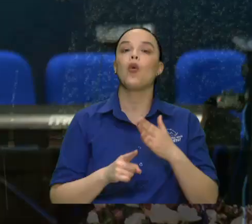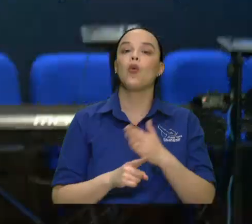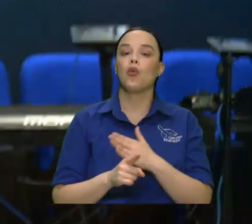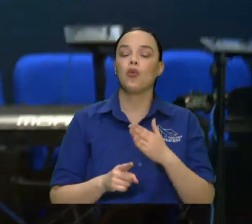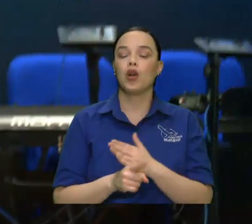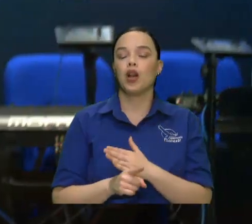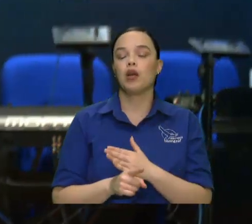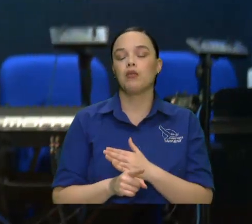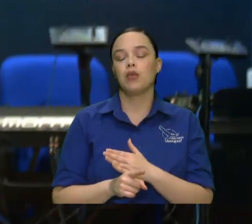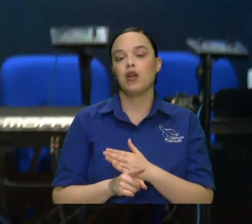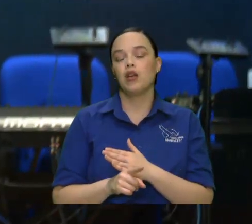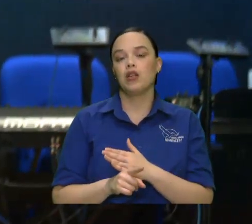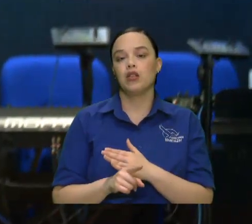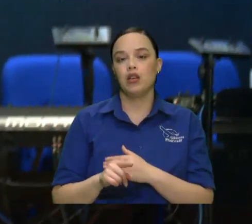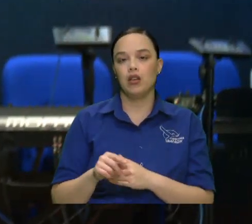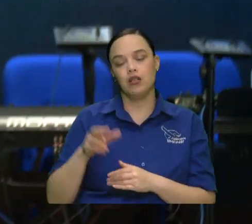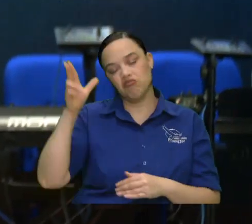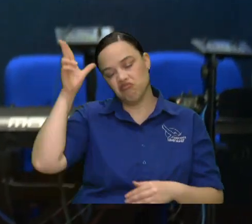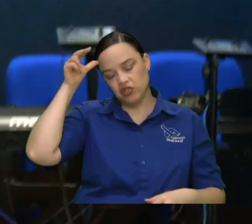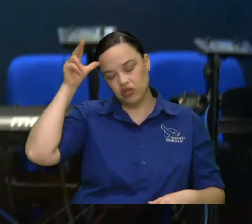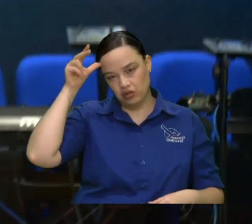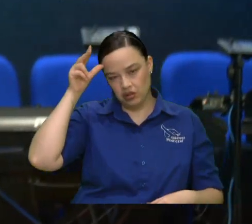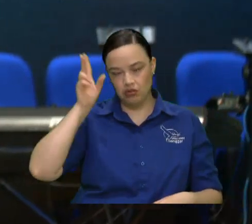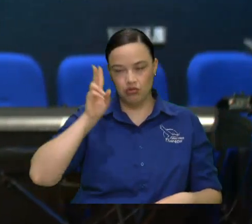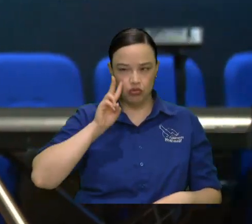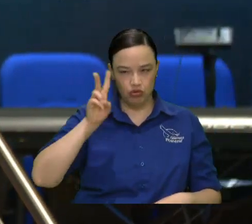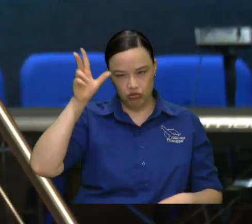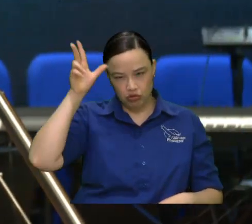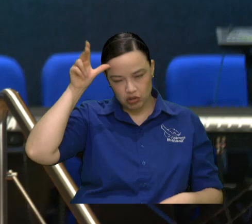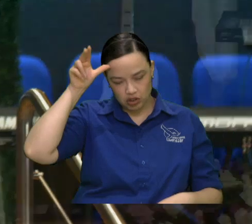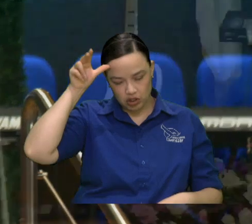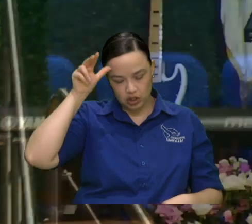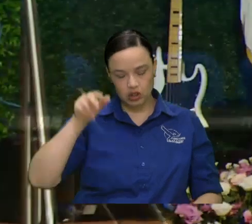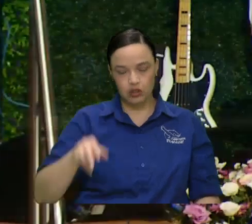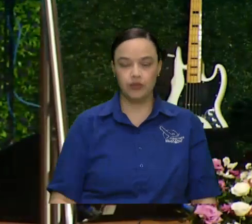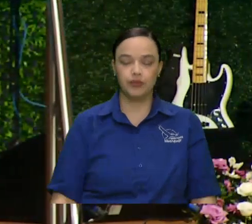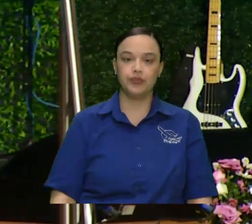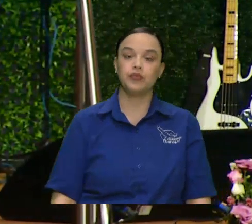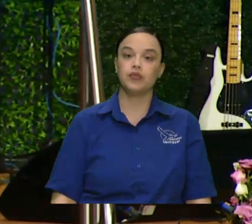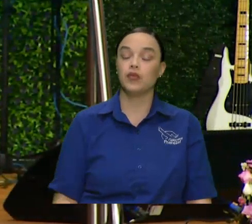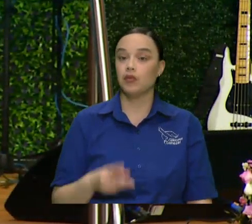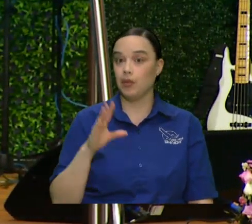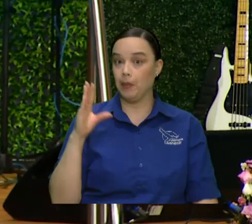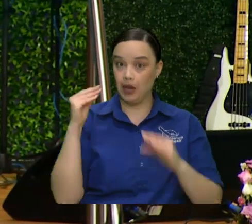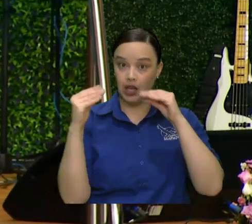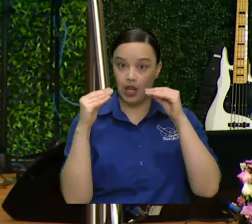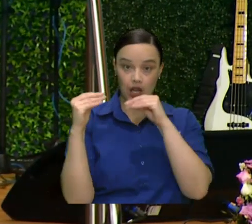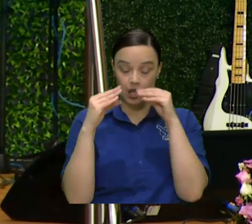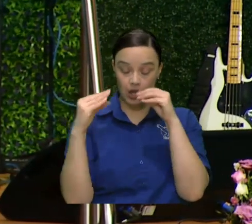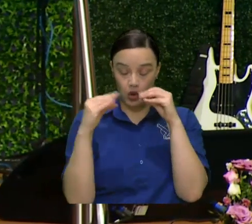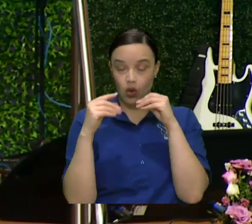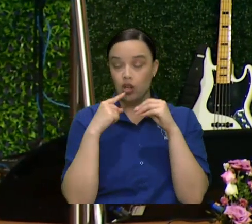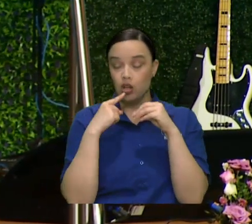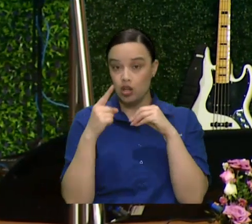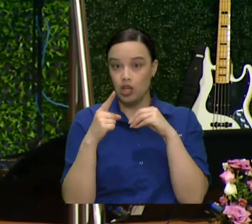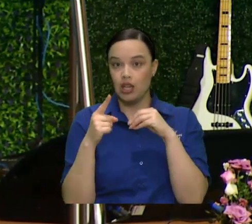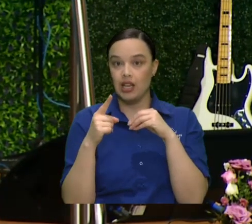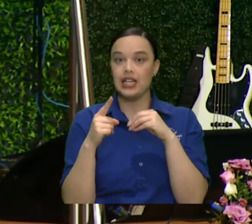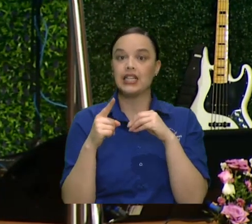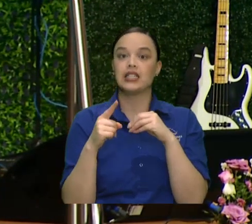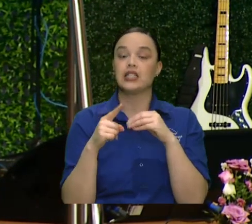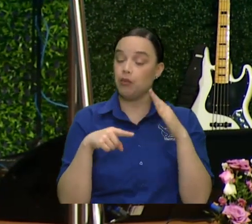muy fuerte y un día platicando me dijo mira este problema se va a acabar cuando me casé